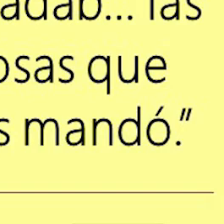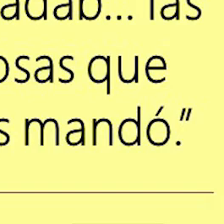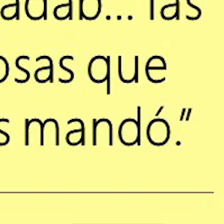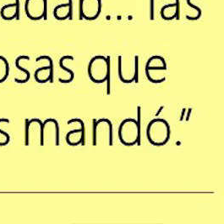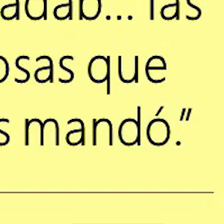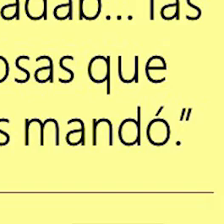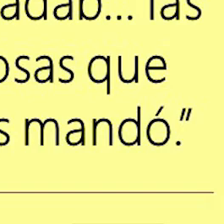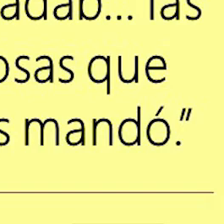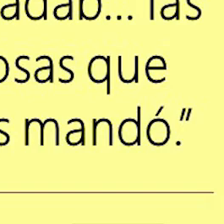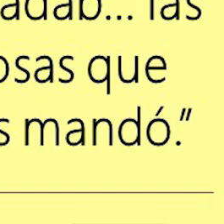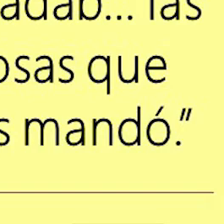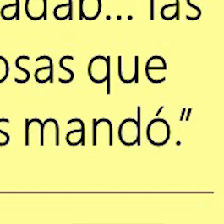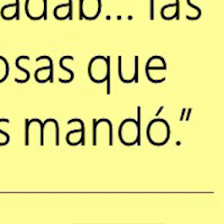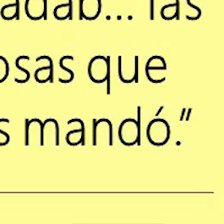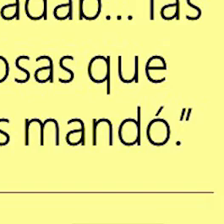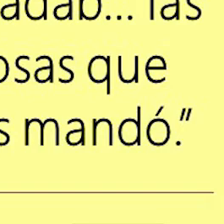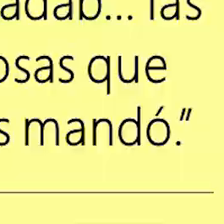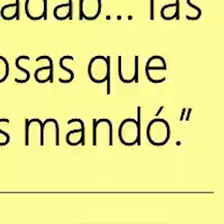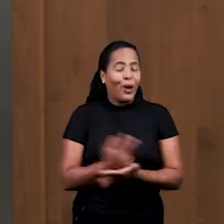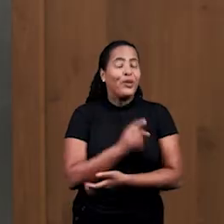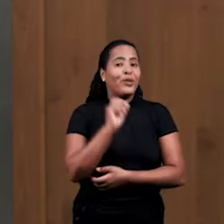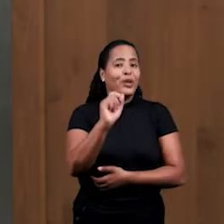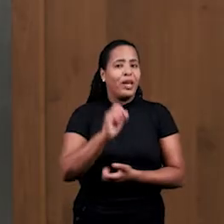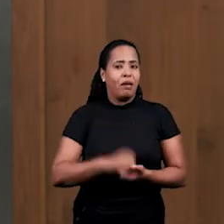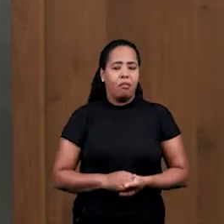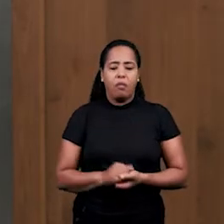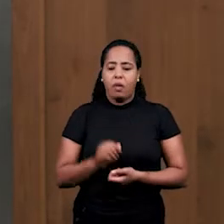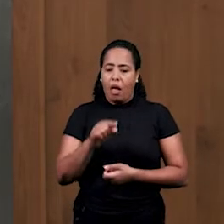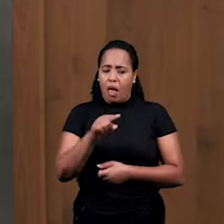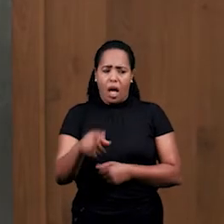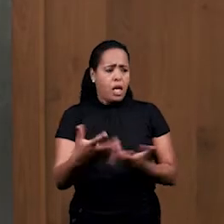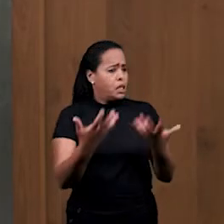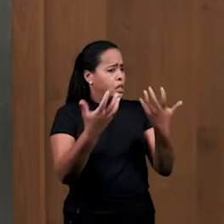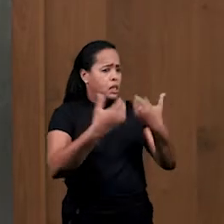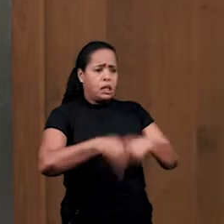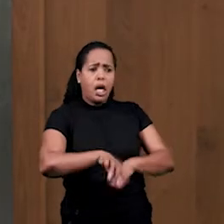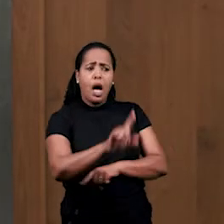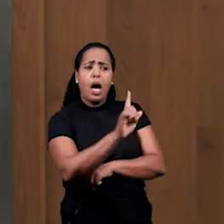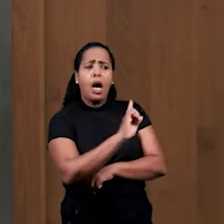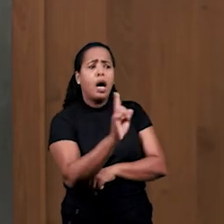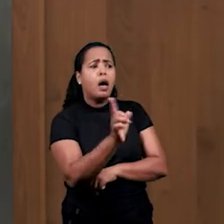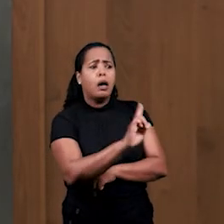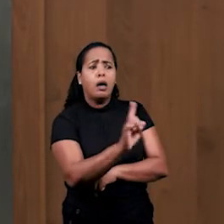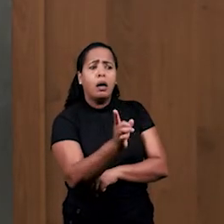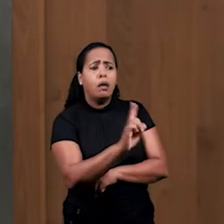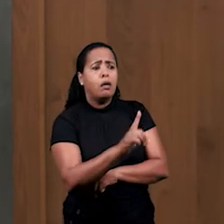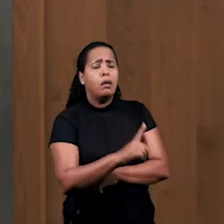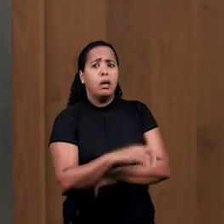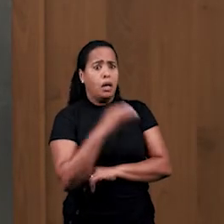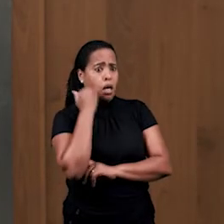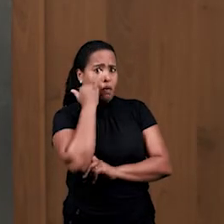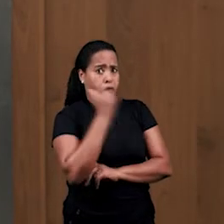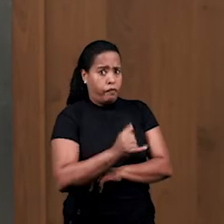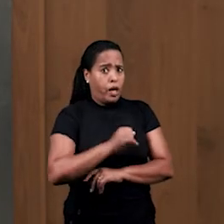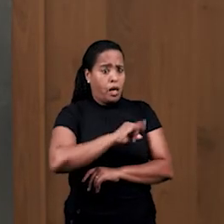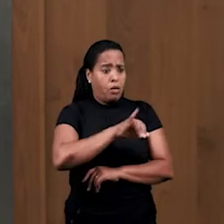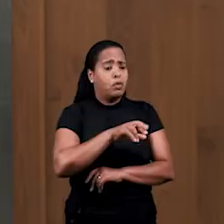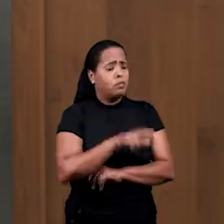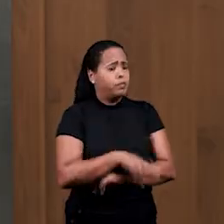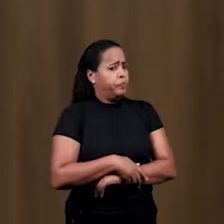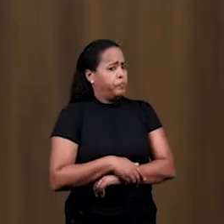Dios, llévalos al templo y ofréceles a beber vino. ¿Y saben qué hicieron? Ellos no aceptaron, ellos dijeron